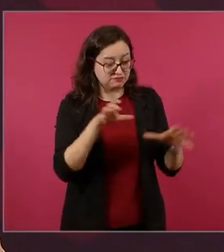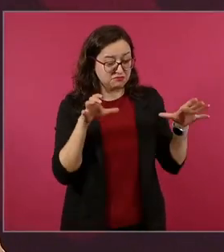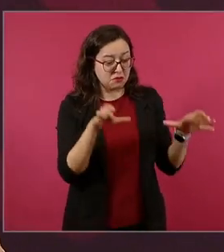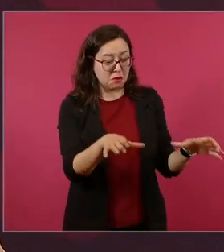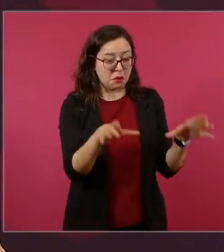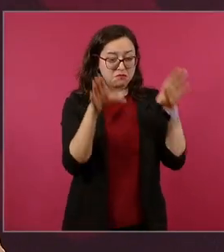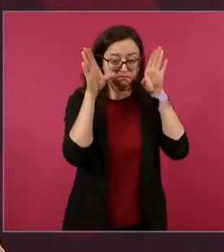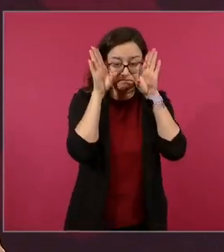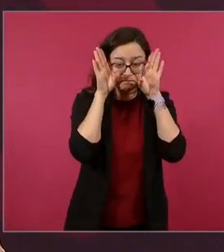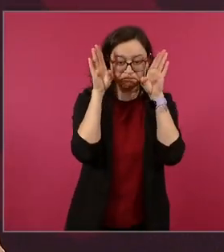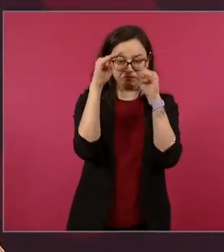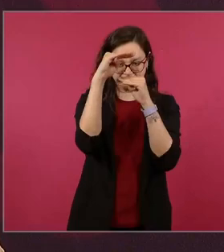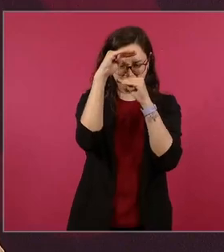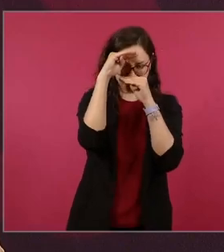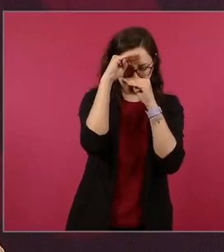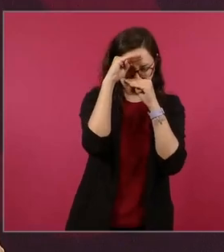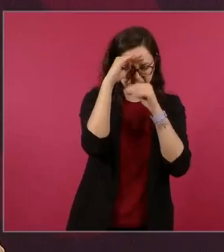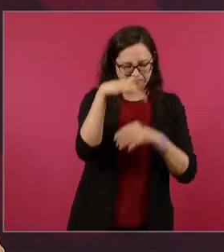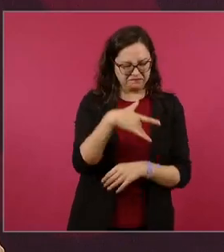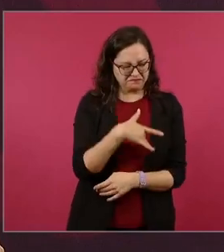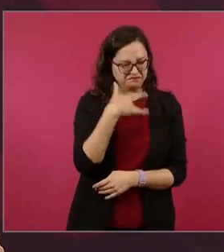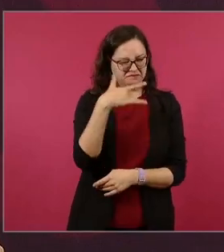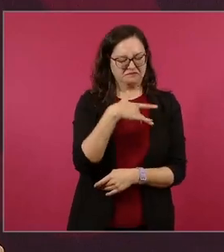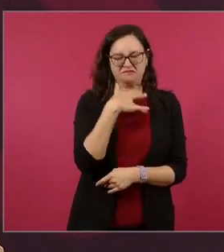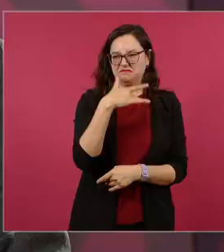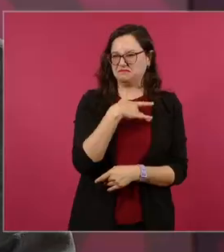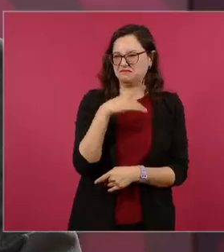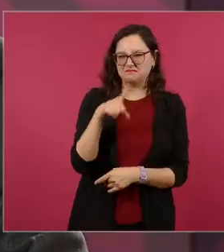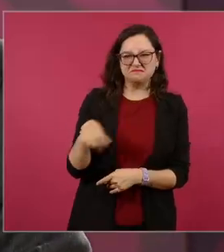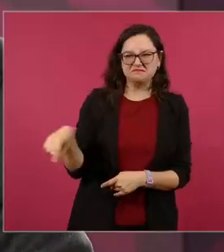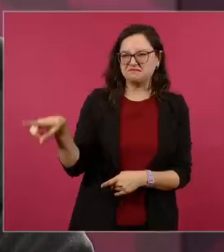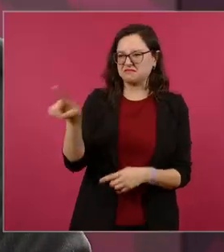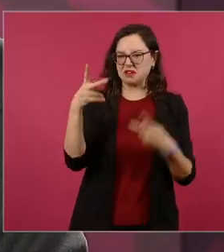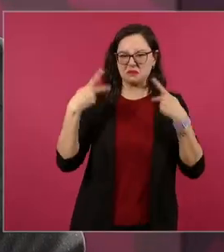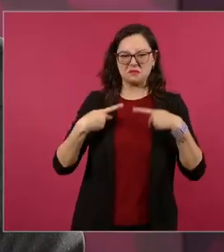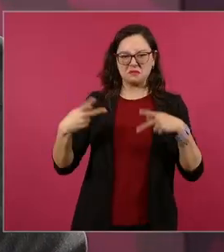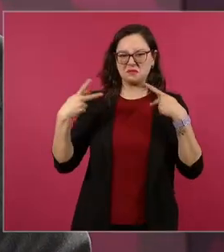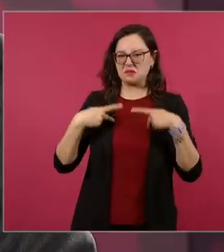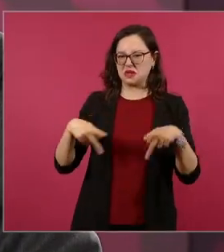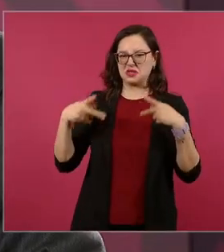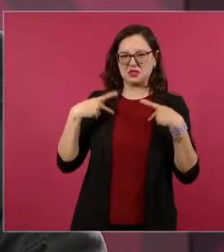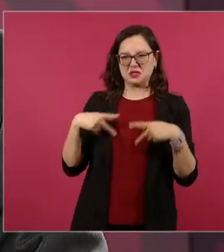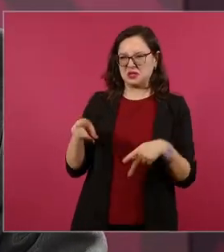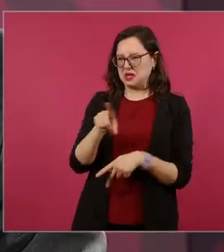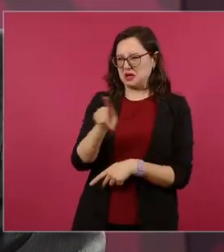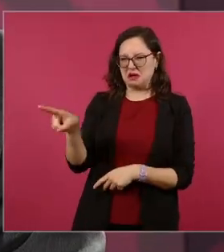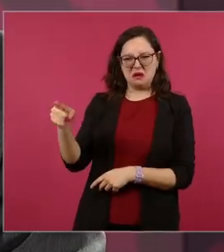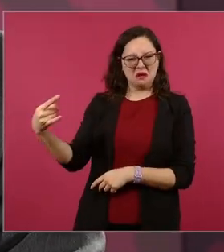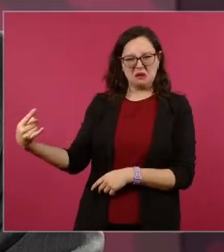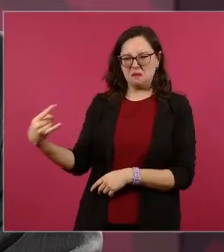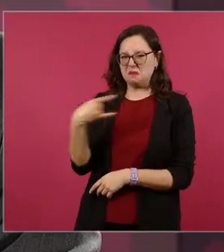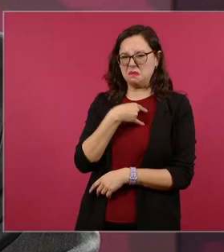quisieron sembrar la idea de que el pueblo no agradece.